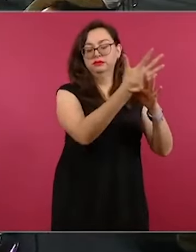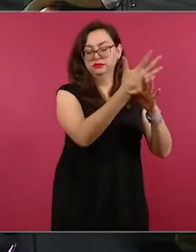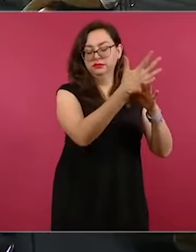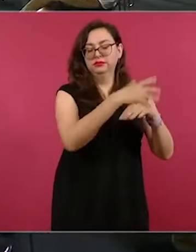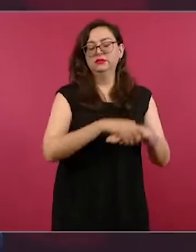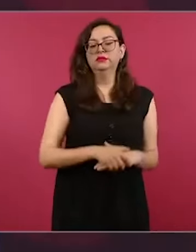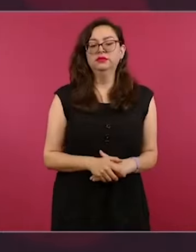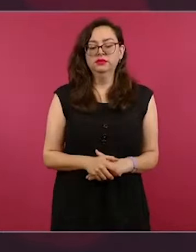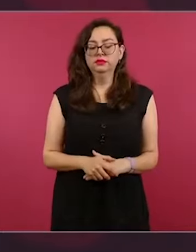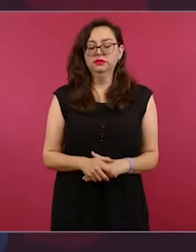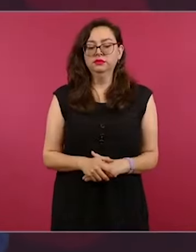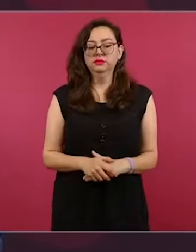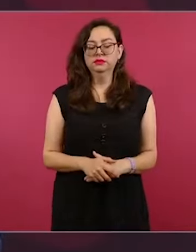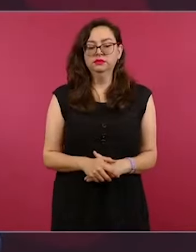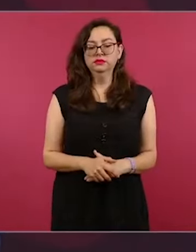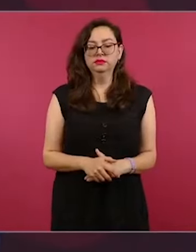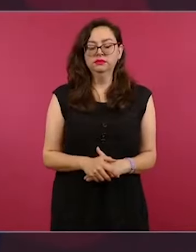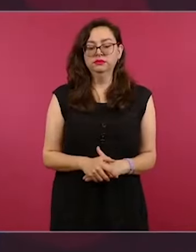sí,